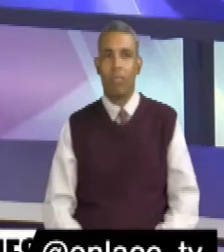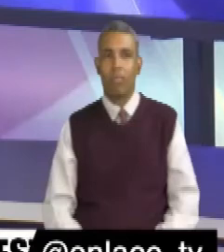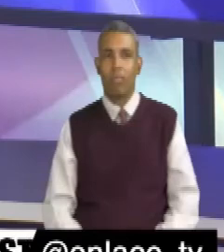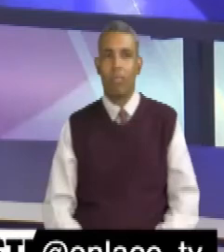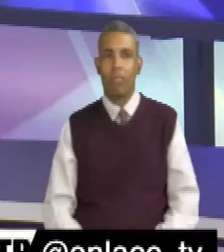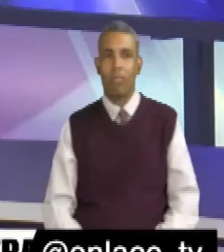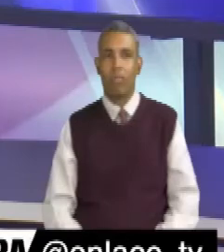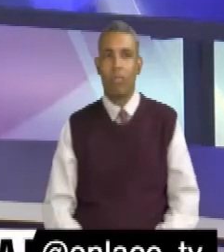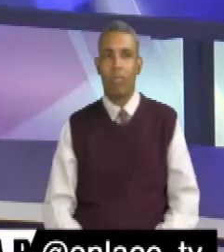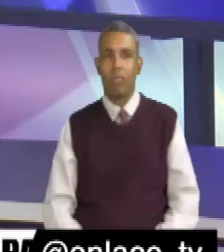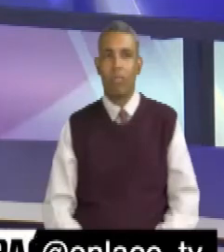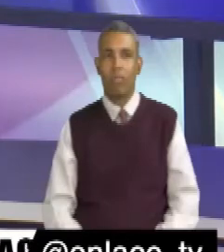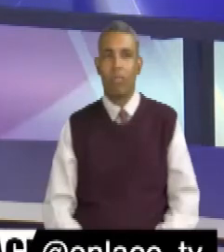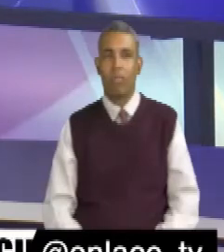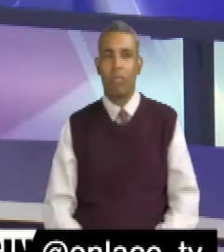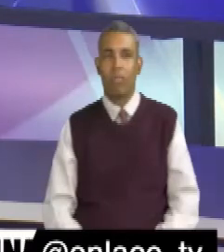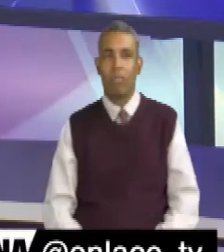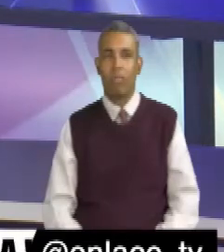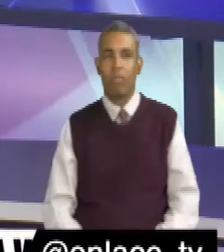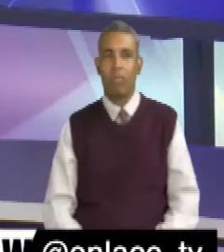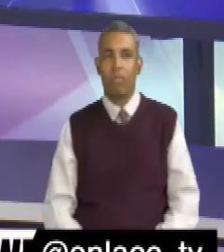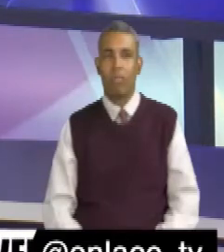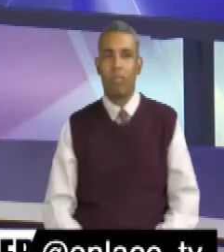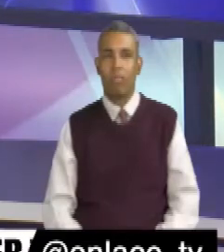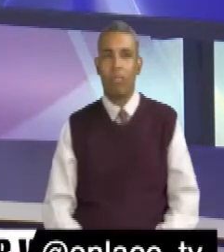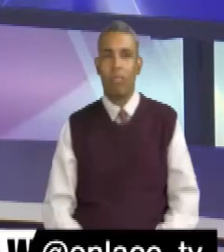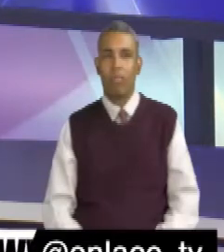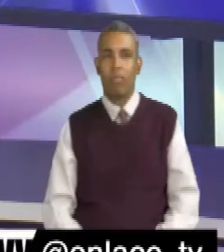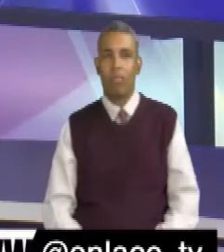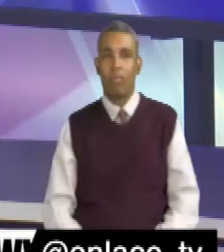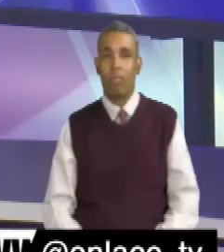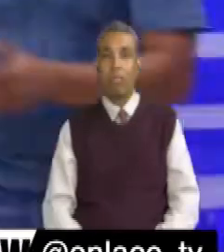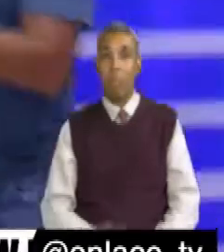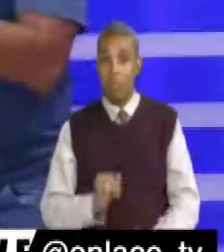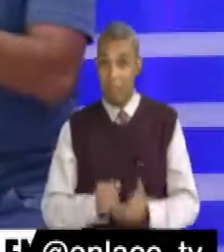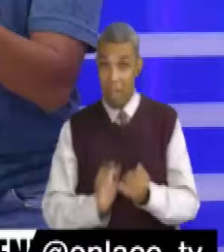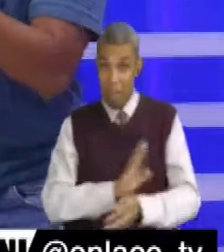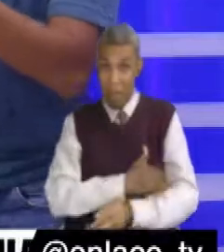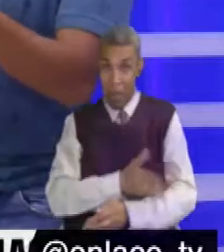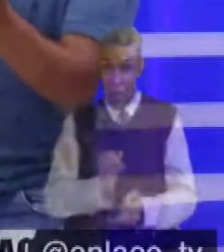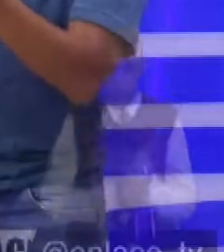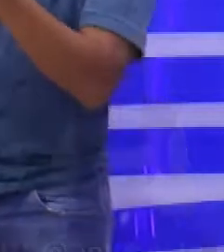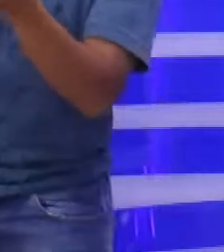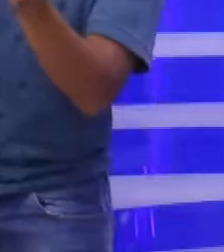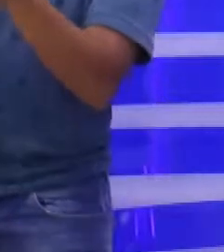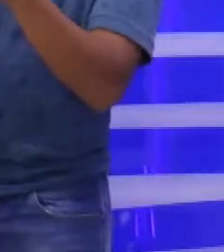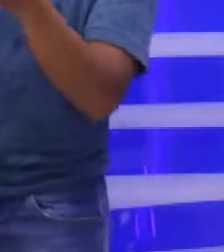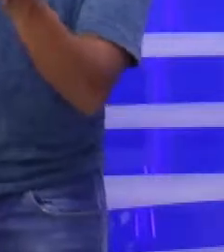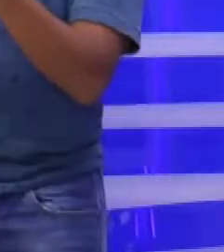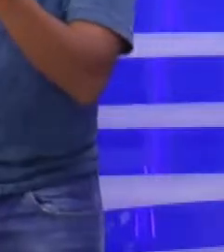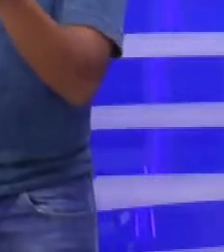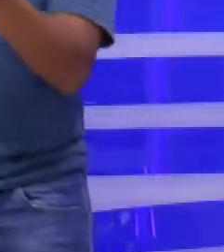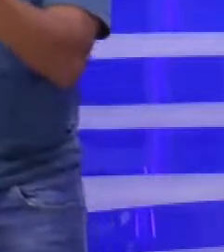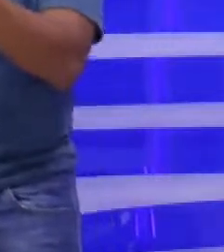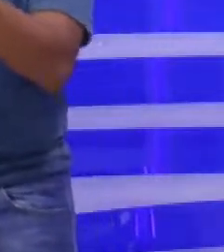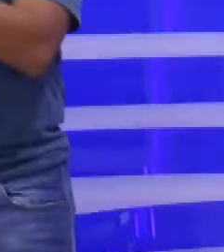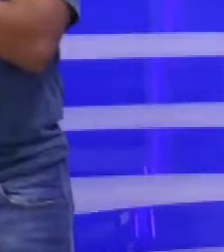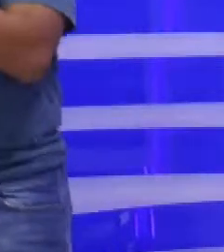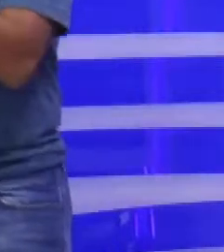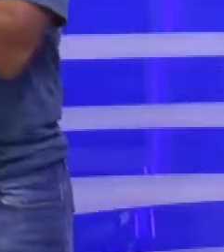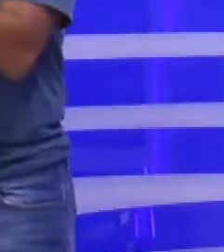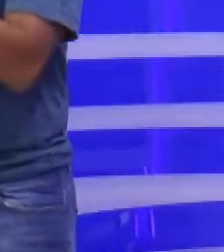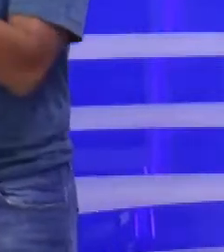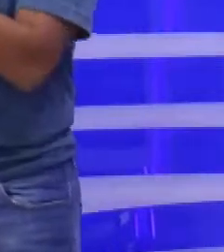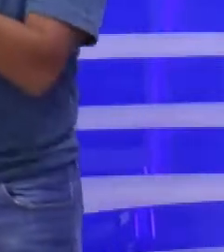emisión informativa con un poco acerca del fulano de los Camorales. Ay, ¿por qué ese fulano no te sabe hacer